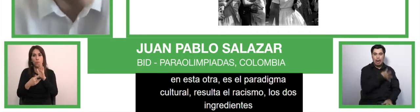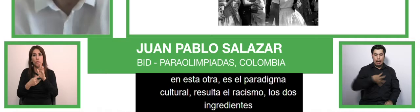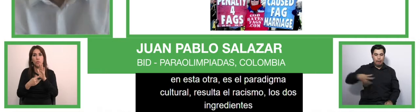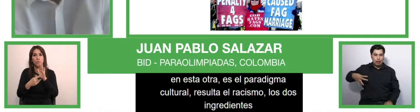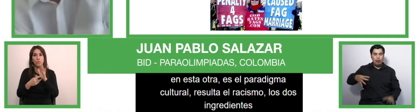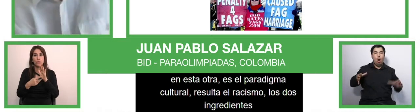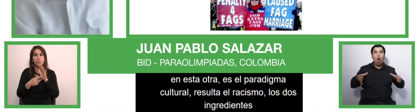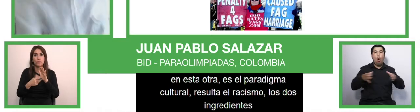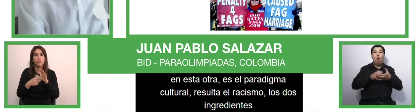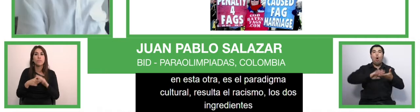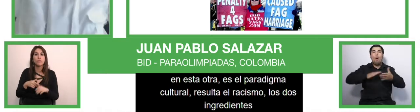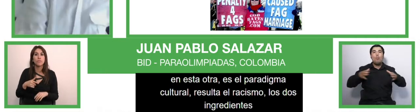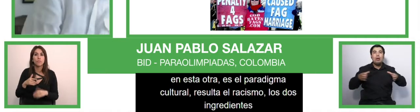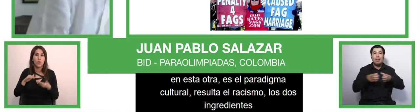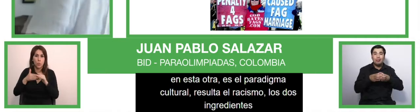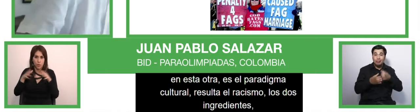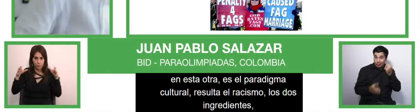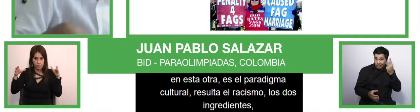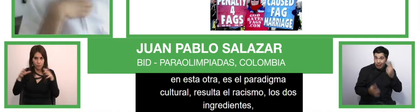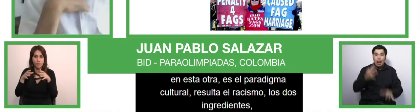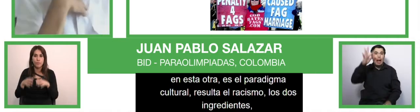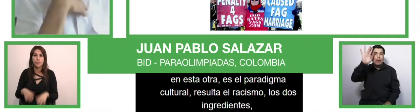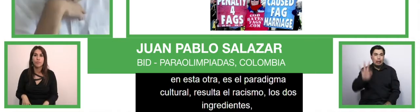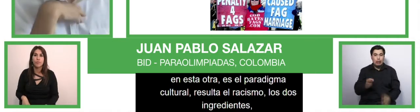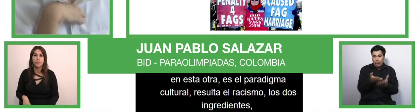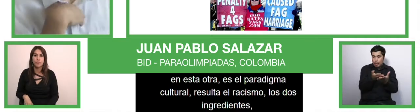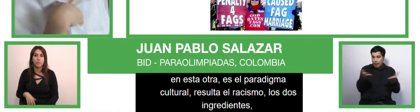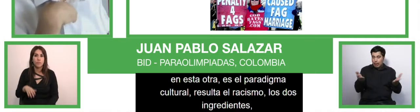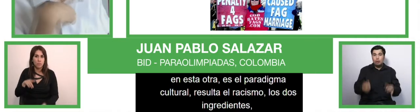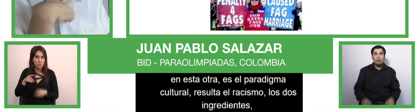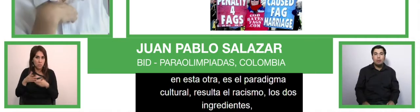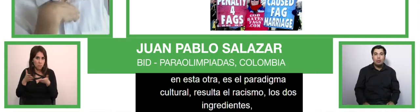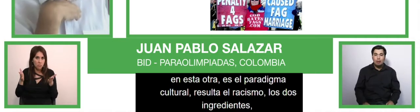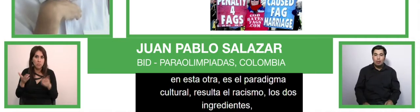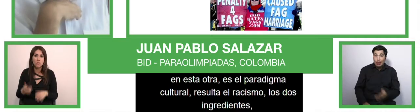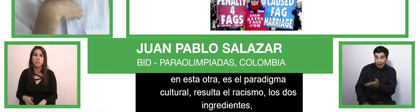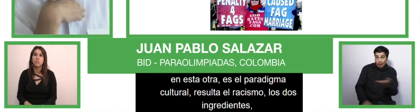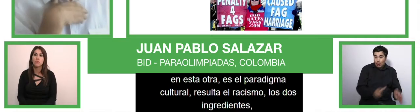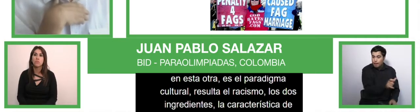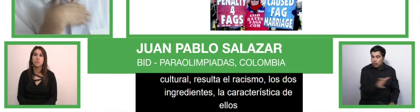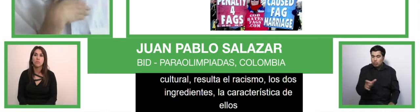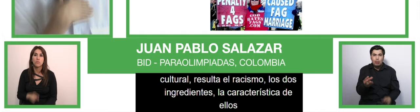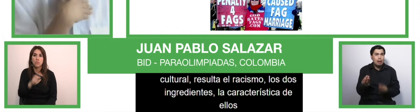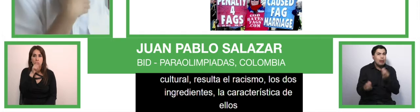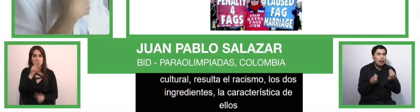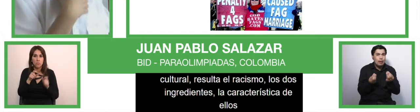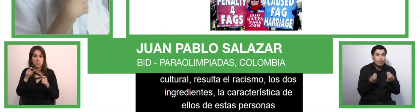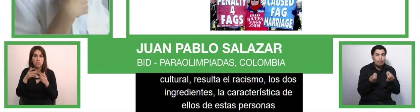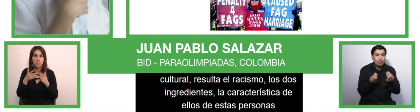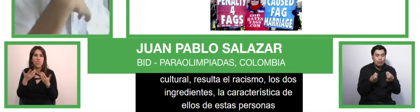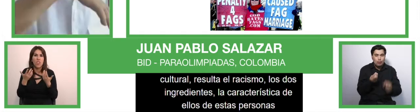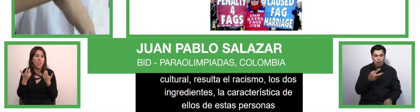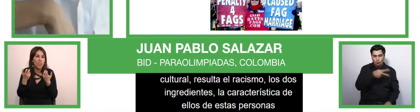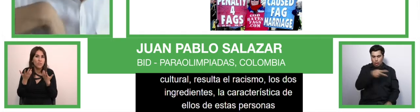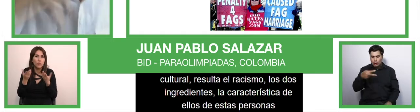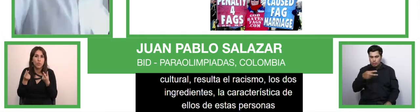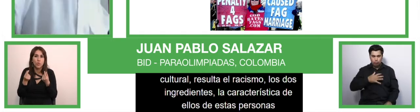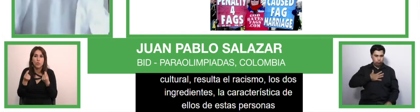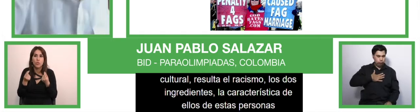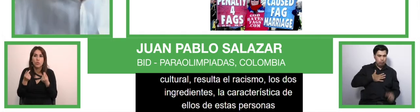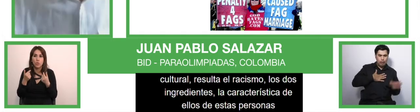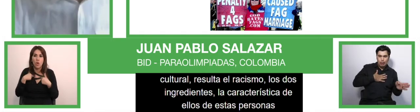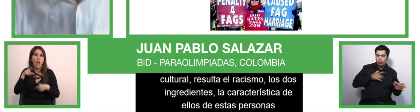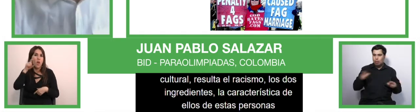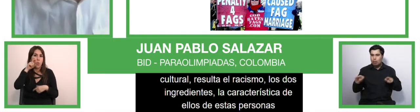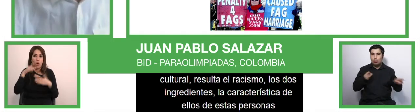porfa. La característica de ellos, de estas personas, su orientación sexual más